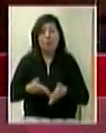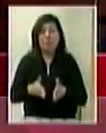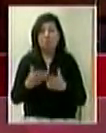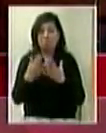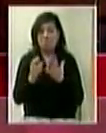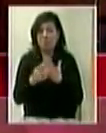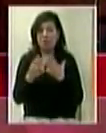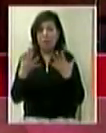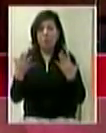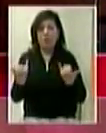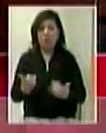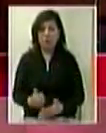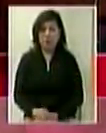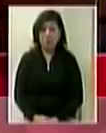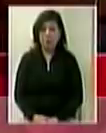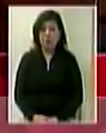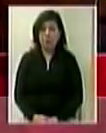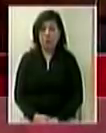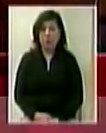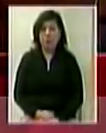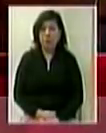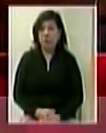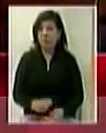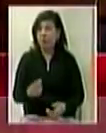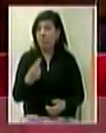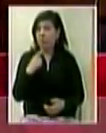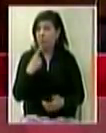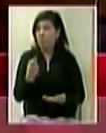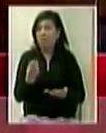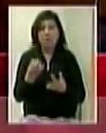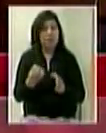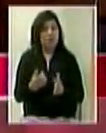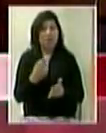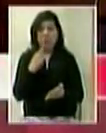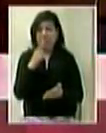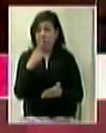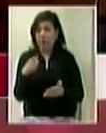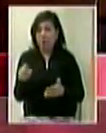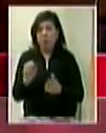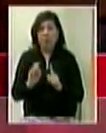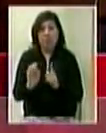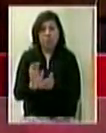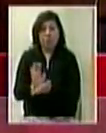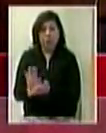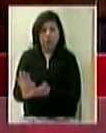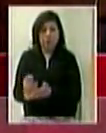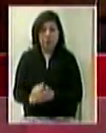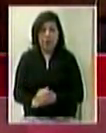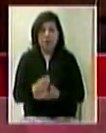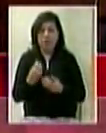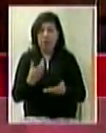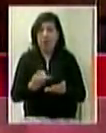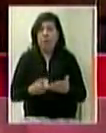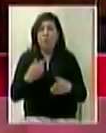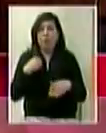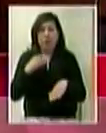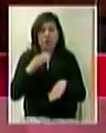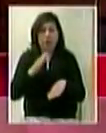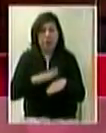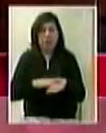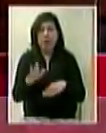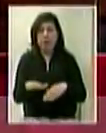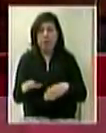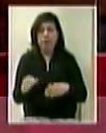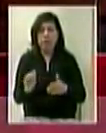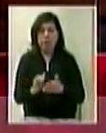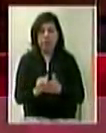matrimonio esta condición eso no solo que es ilegal es repudiable porque qué culpa tiene esos niños